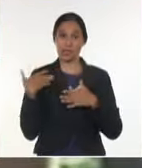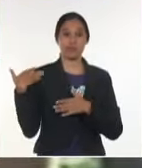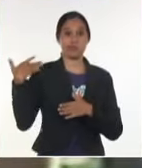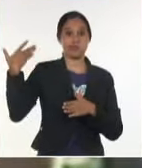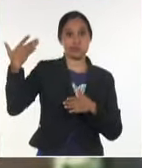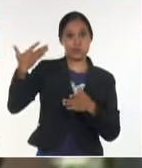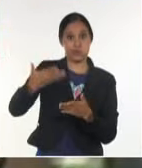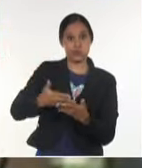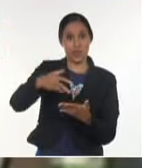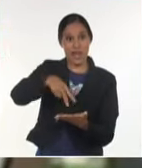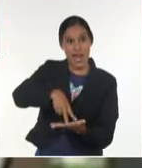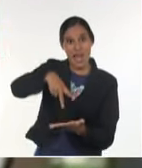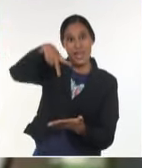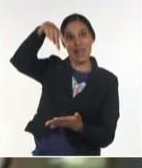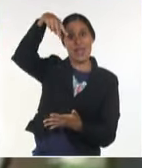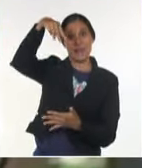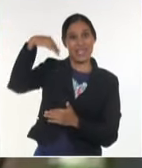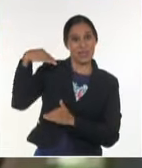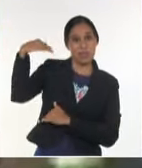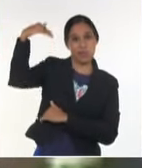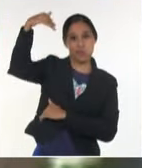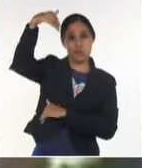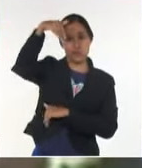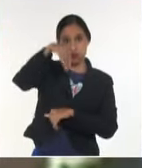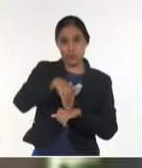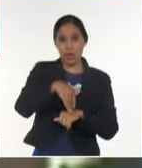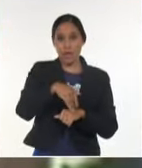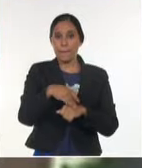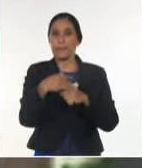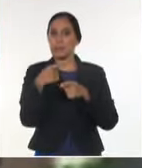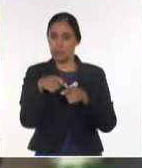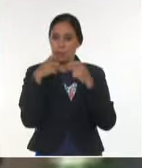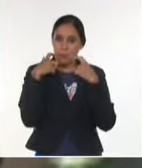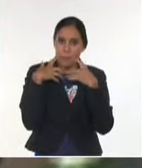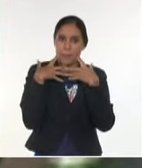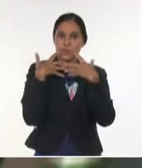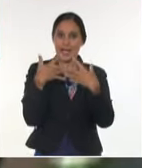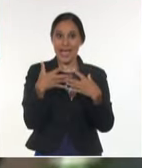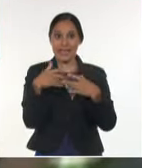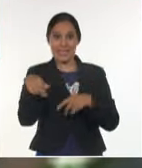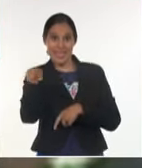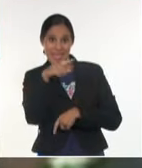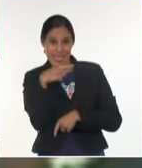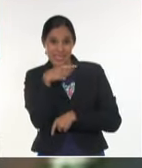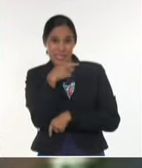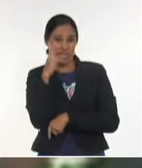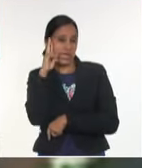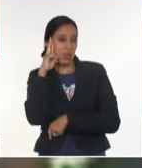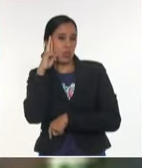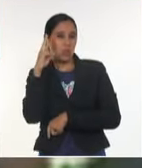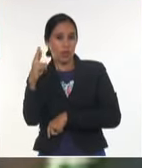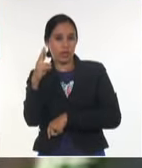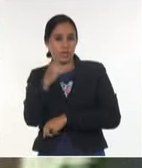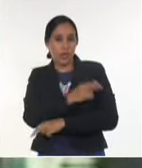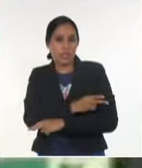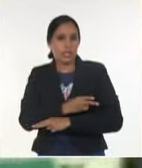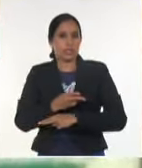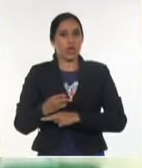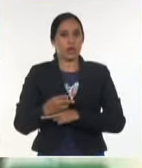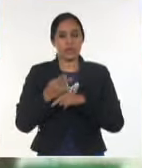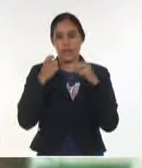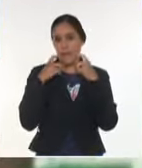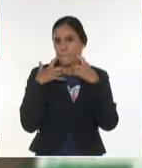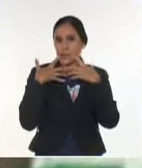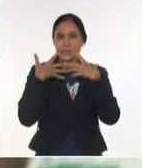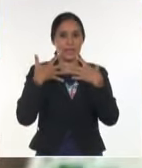altura continúan enraizados a su nombre. Esta hazaña se antoja cada vez más imposible.